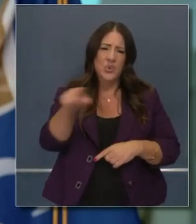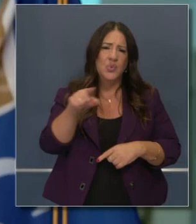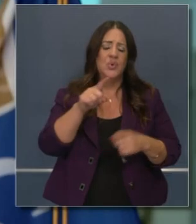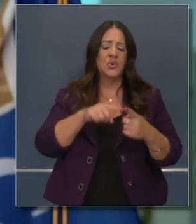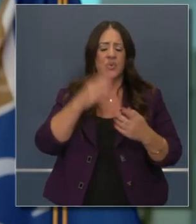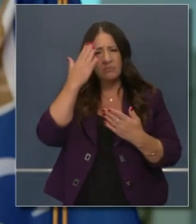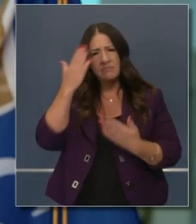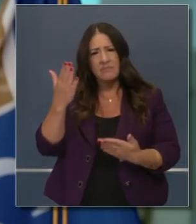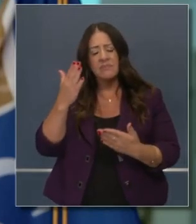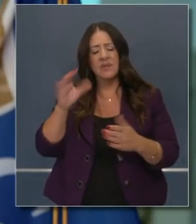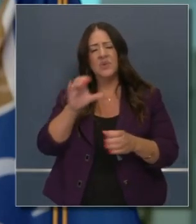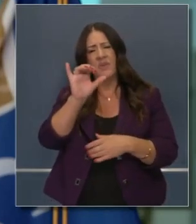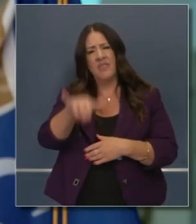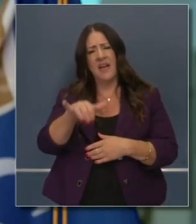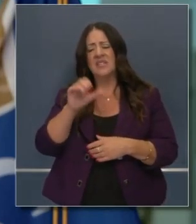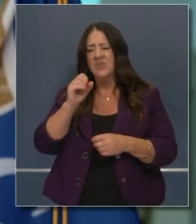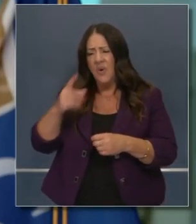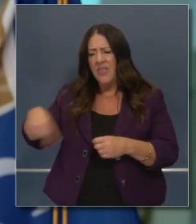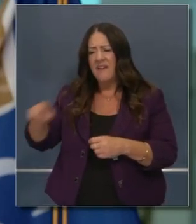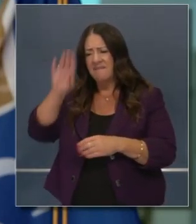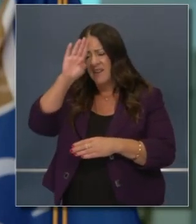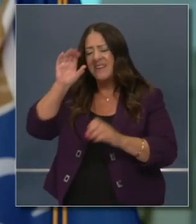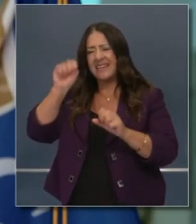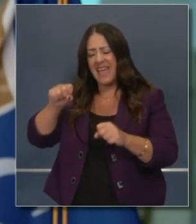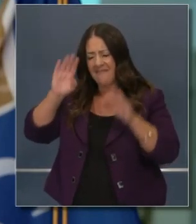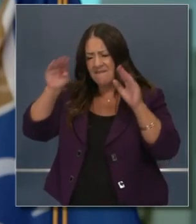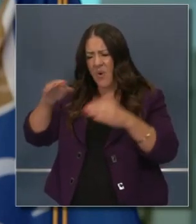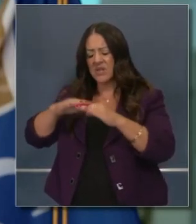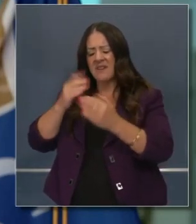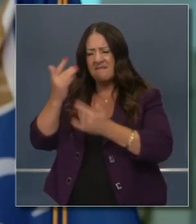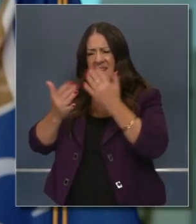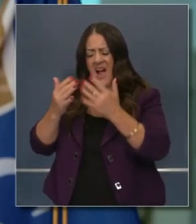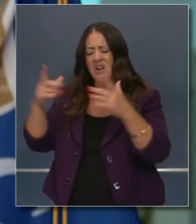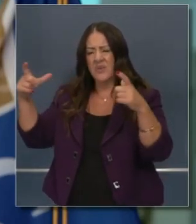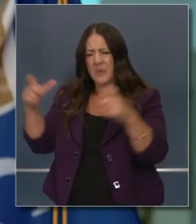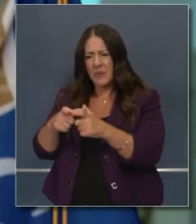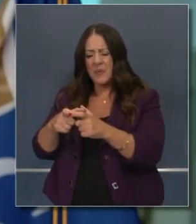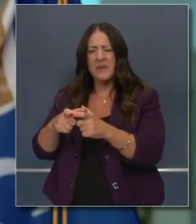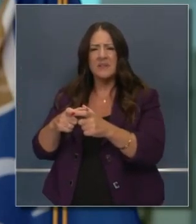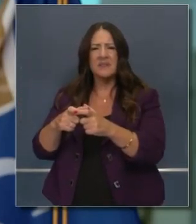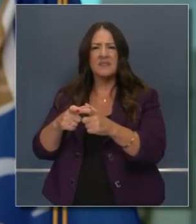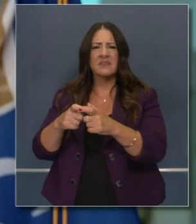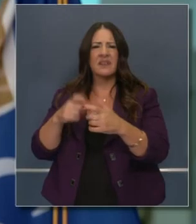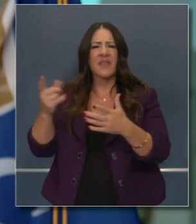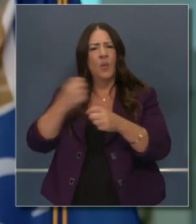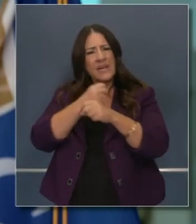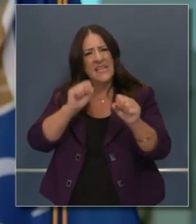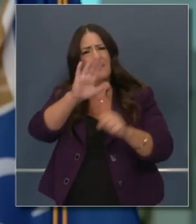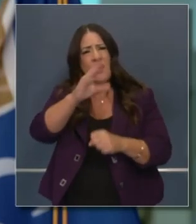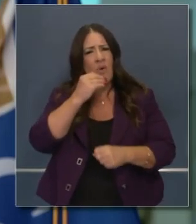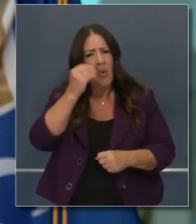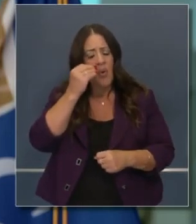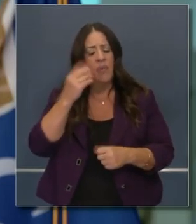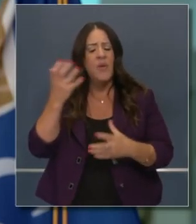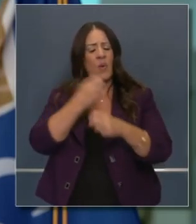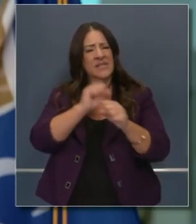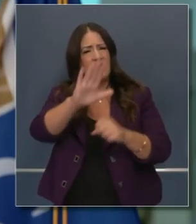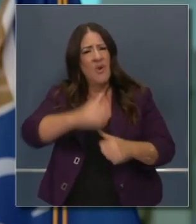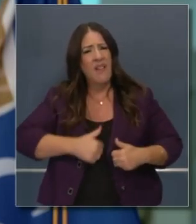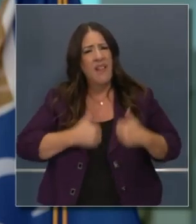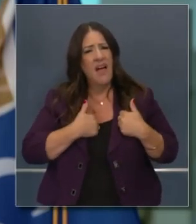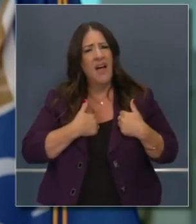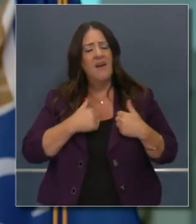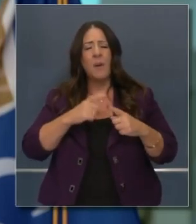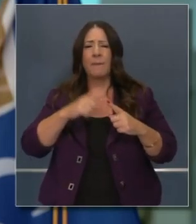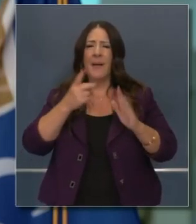muy tangible y real. Permite que los bomberos hagan su trabajo, que es de salir y salvaguardar su propiedad y